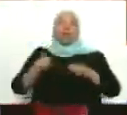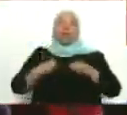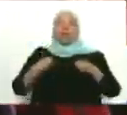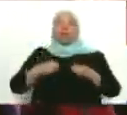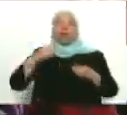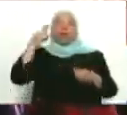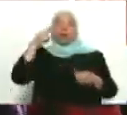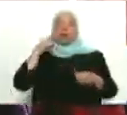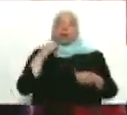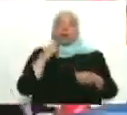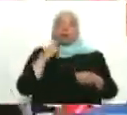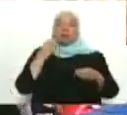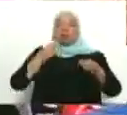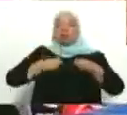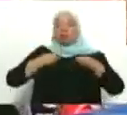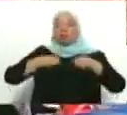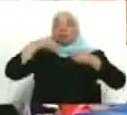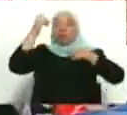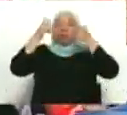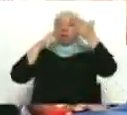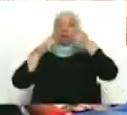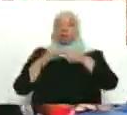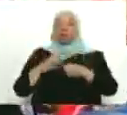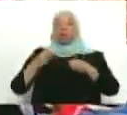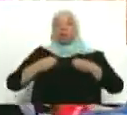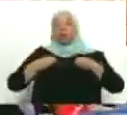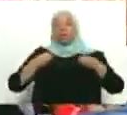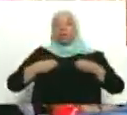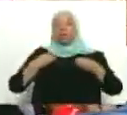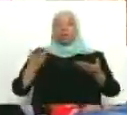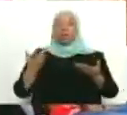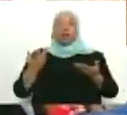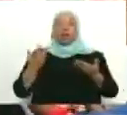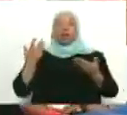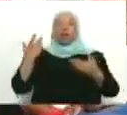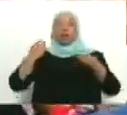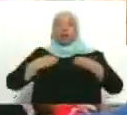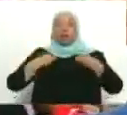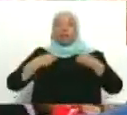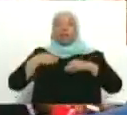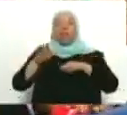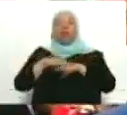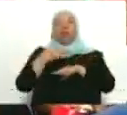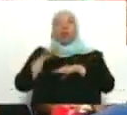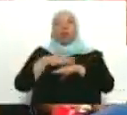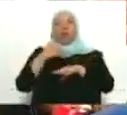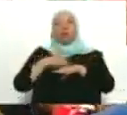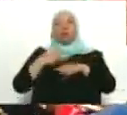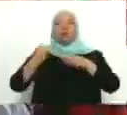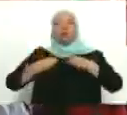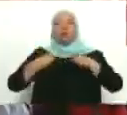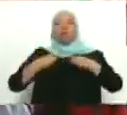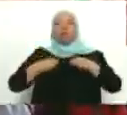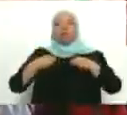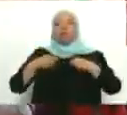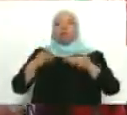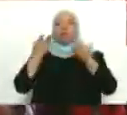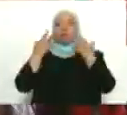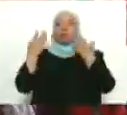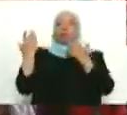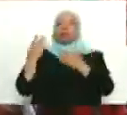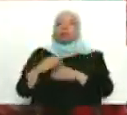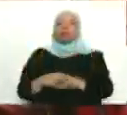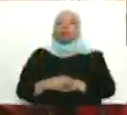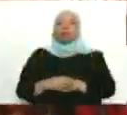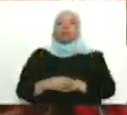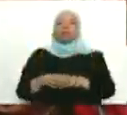Bolívar! ¡Que viva Chávez! ¡Que viva Maduro! ¡Que viva Cojedes! ¡Que viva Rómulo Gallego!